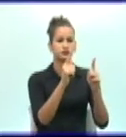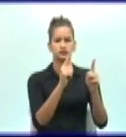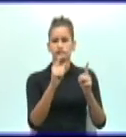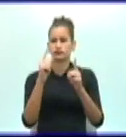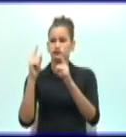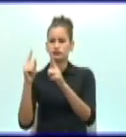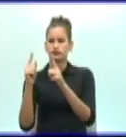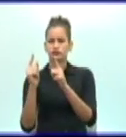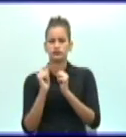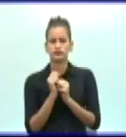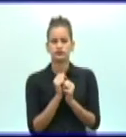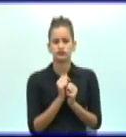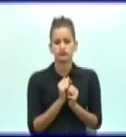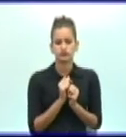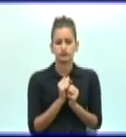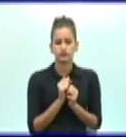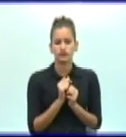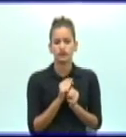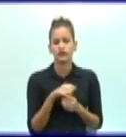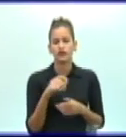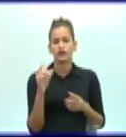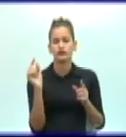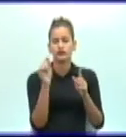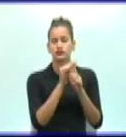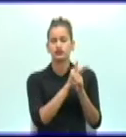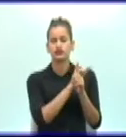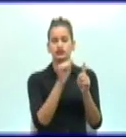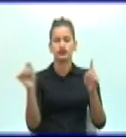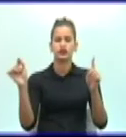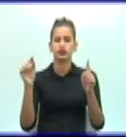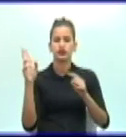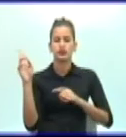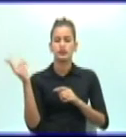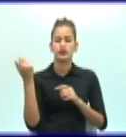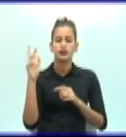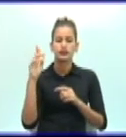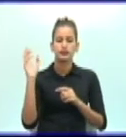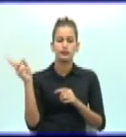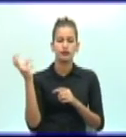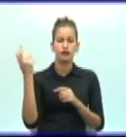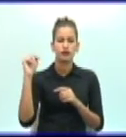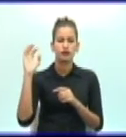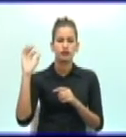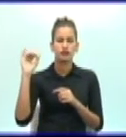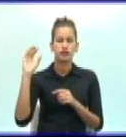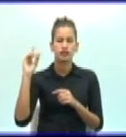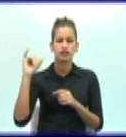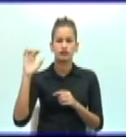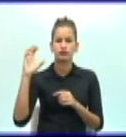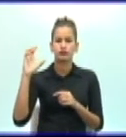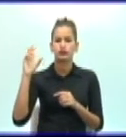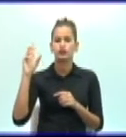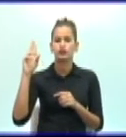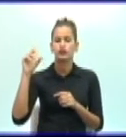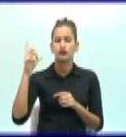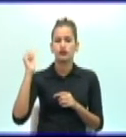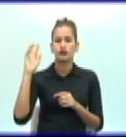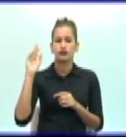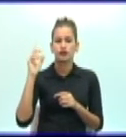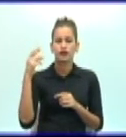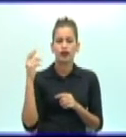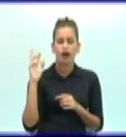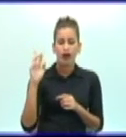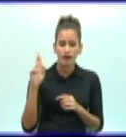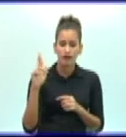Están en una recta perpendicular al R, a igual distancia de este. El eje de reflexión es la mediatriz